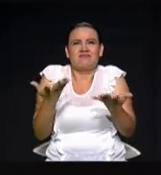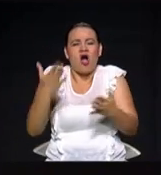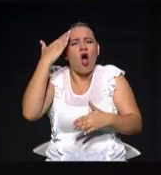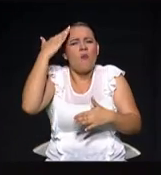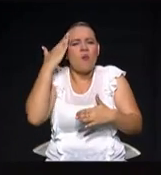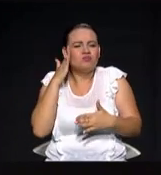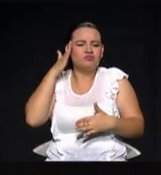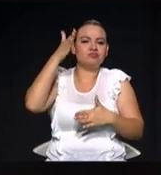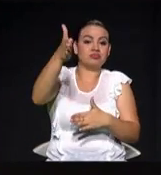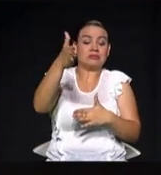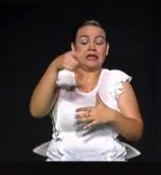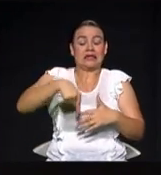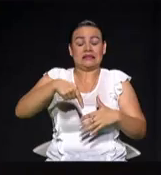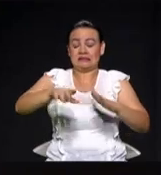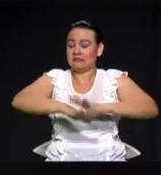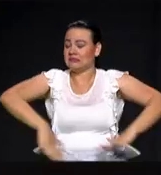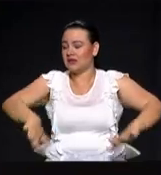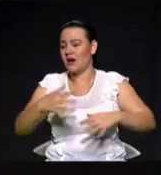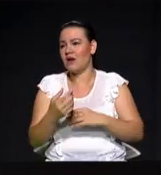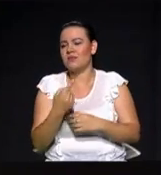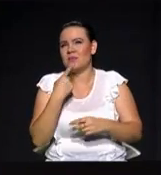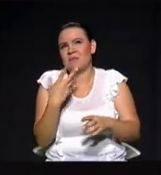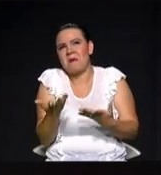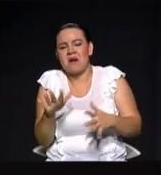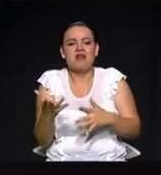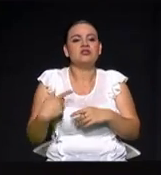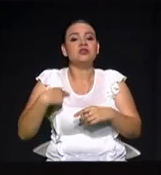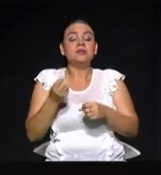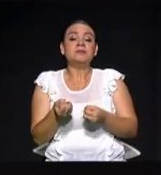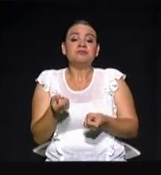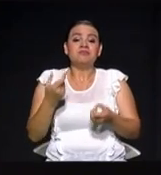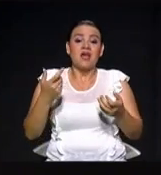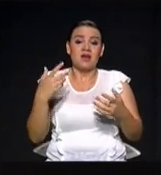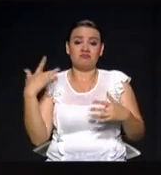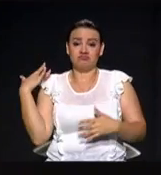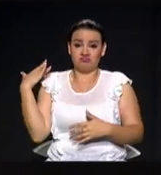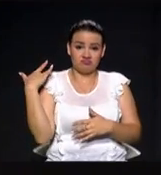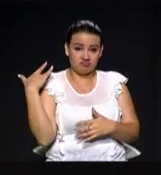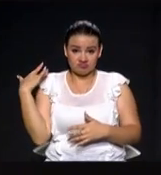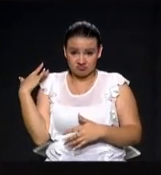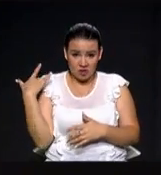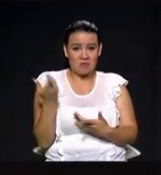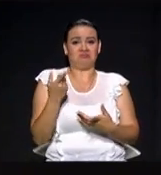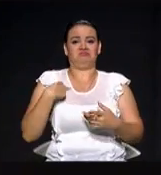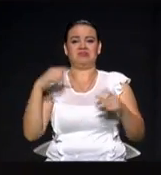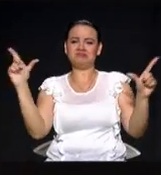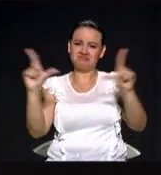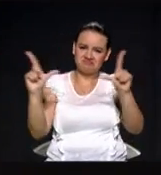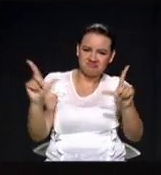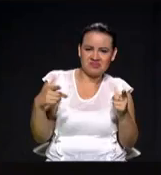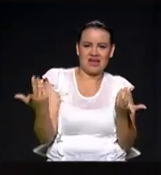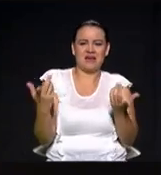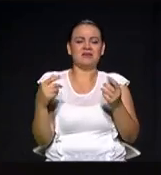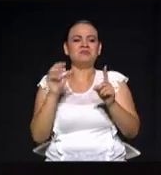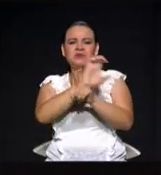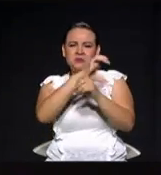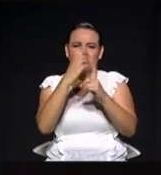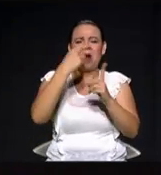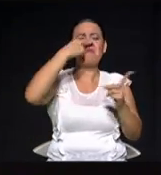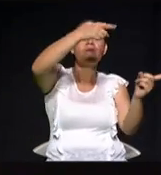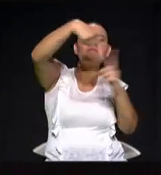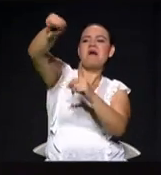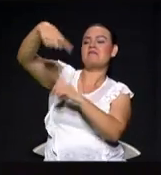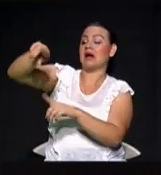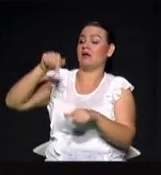medellín lo digo rápidamente moda agroindustria energía salud conocimiento entretenimiento y turismo ahí está el futuro la